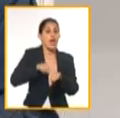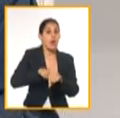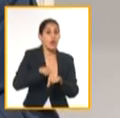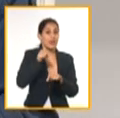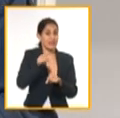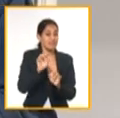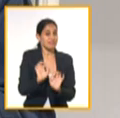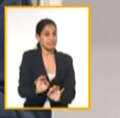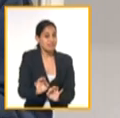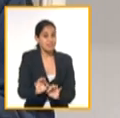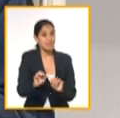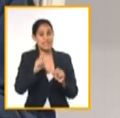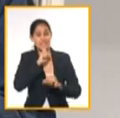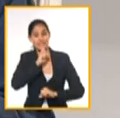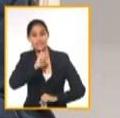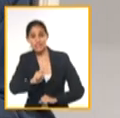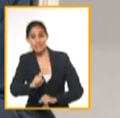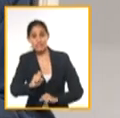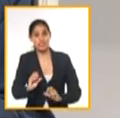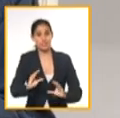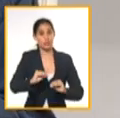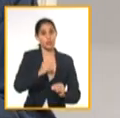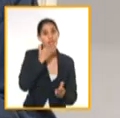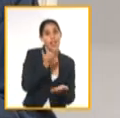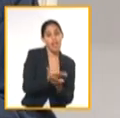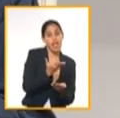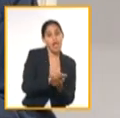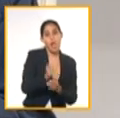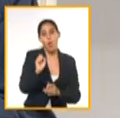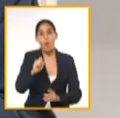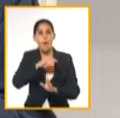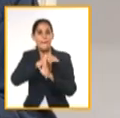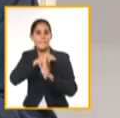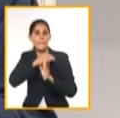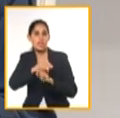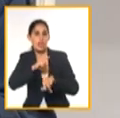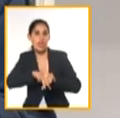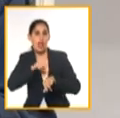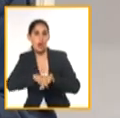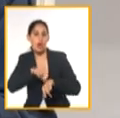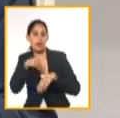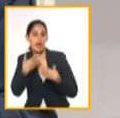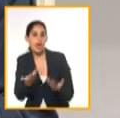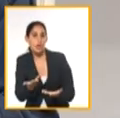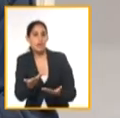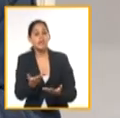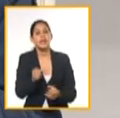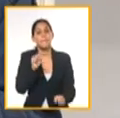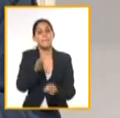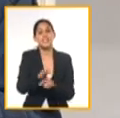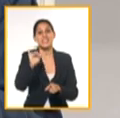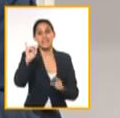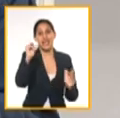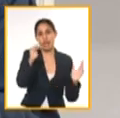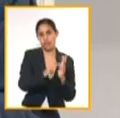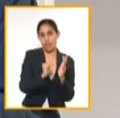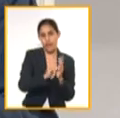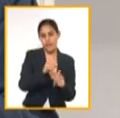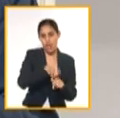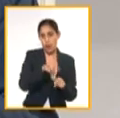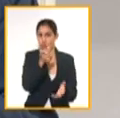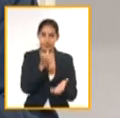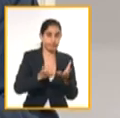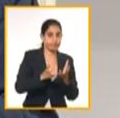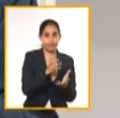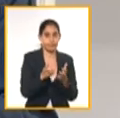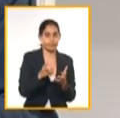una demanda un poquito más aplanada porque como la cocción comienza alrededor de las 6 de la tarde, antes sí se coincidían